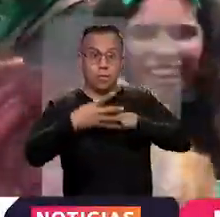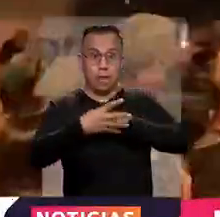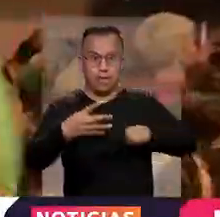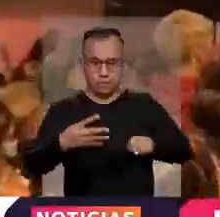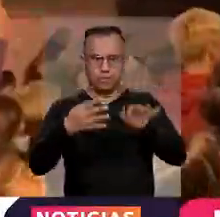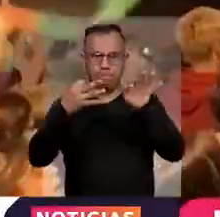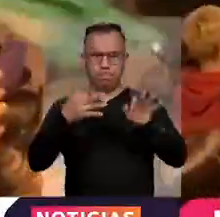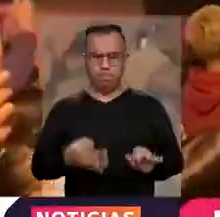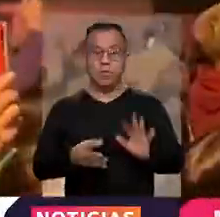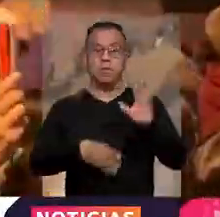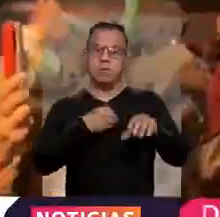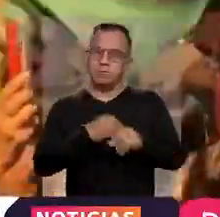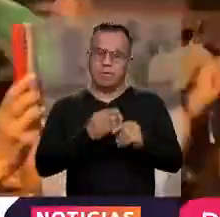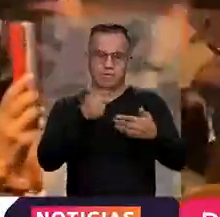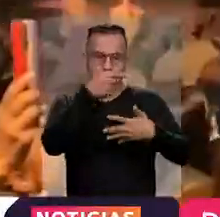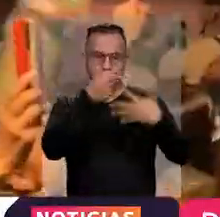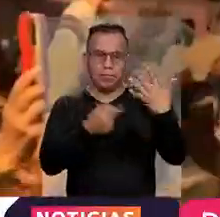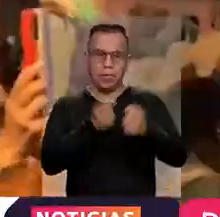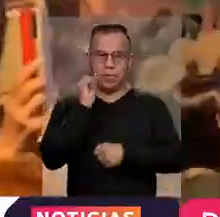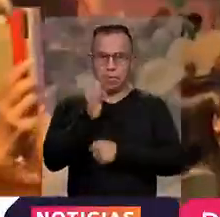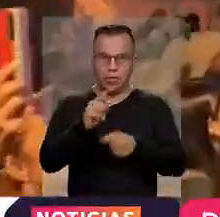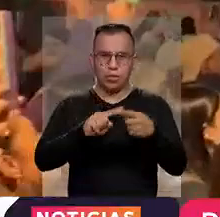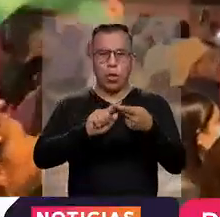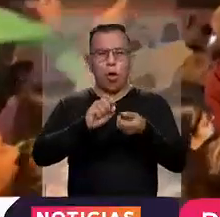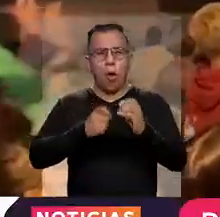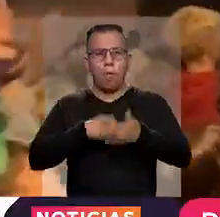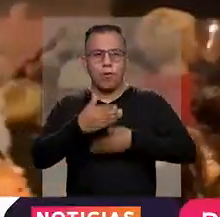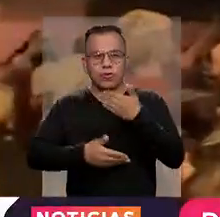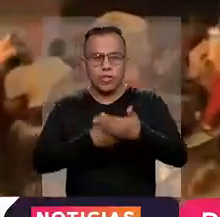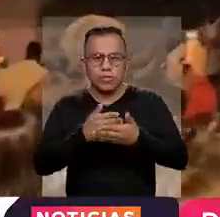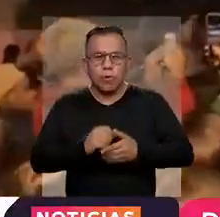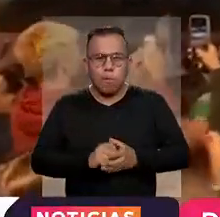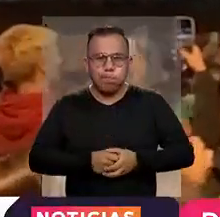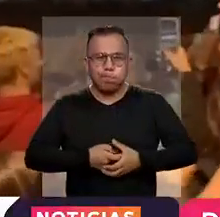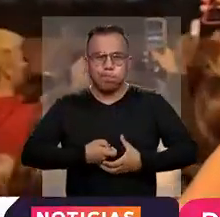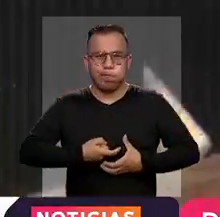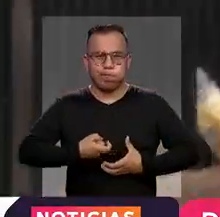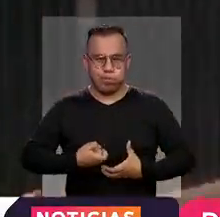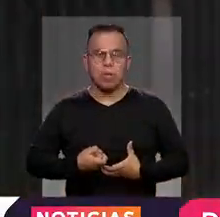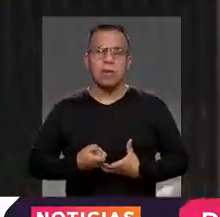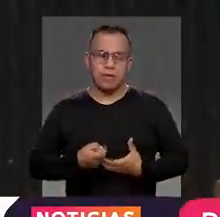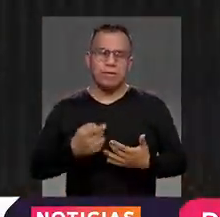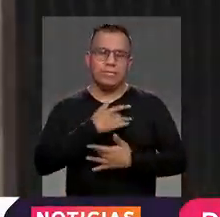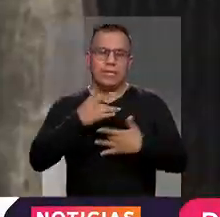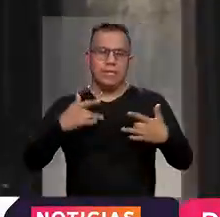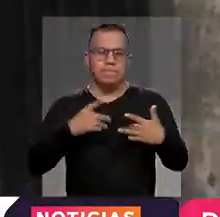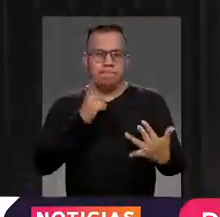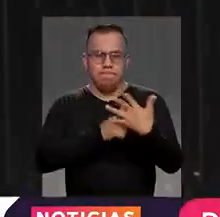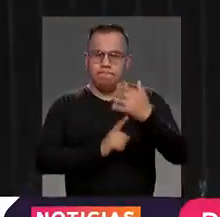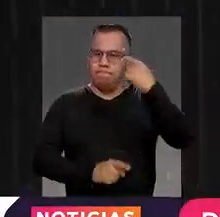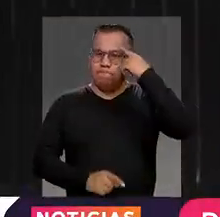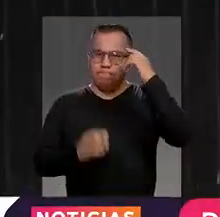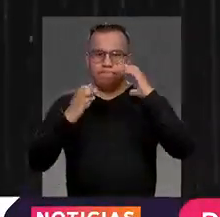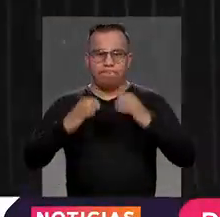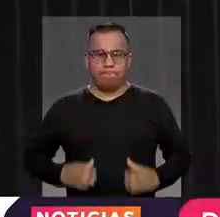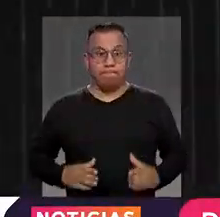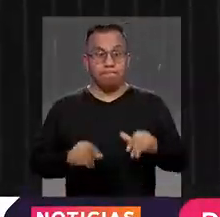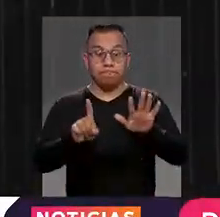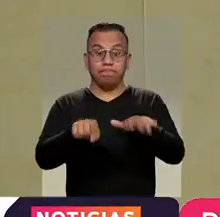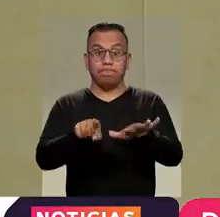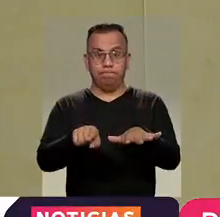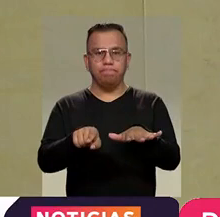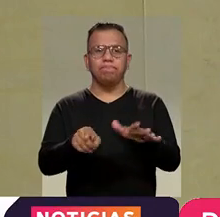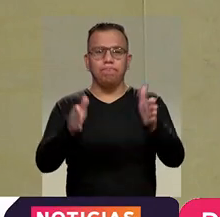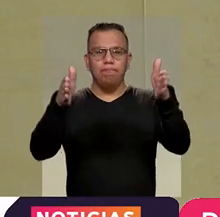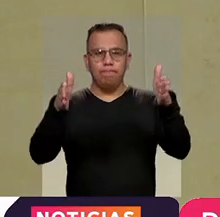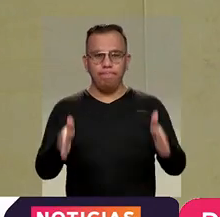gestación y aplica las causales de violación, malformación del feto y peligro latente en la salud física y mental de la madre después de los 6 meses